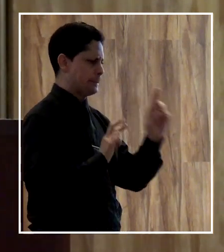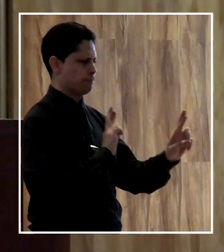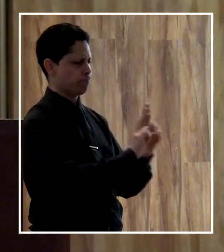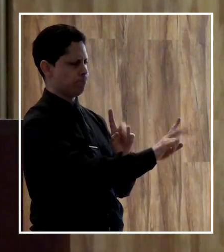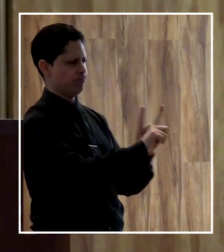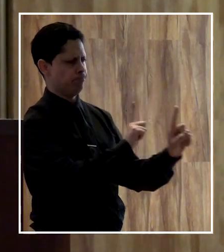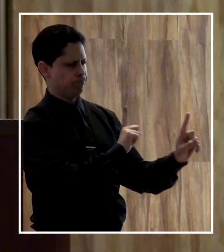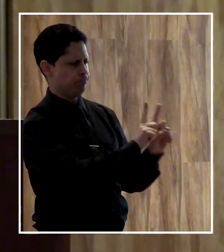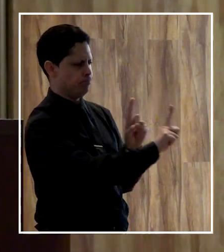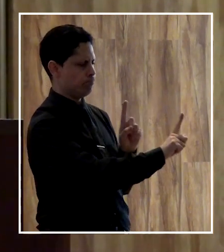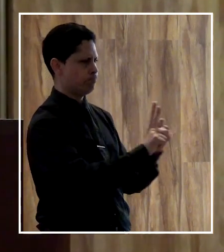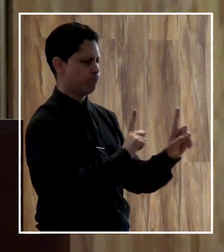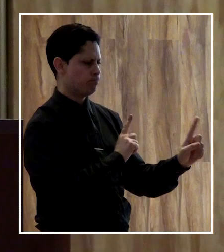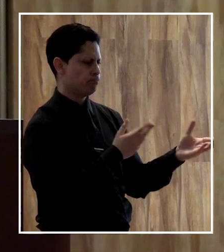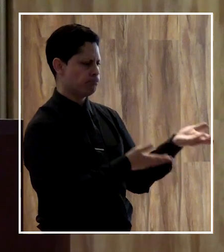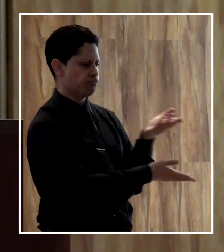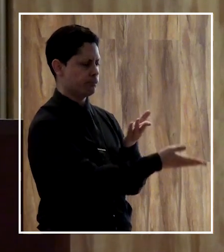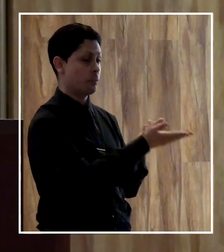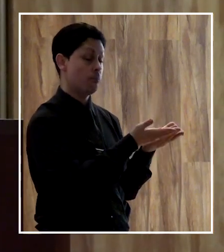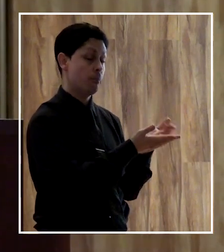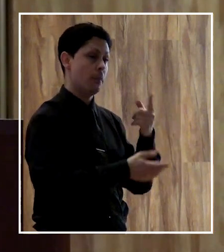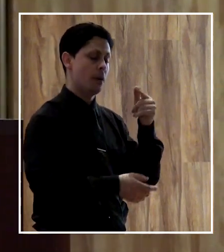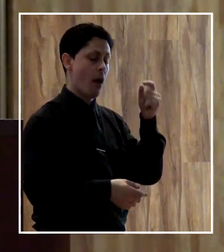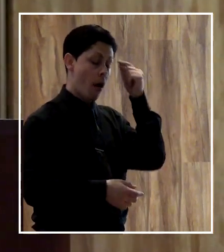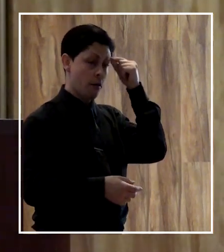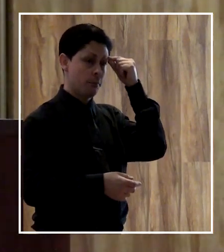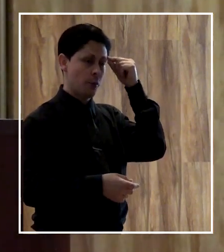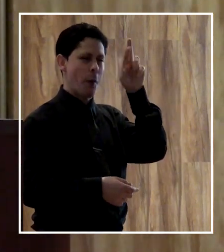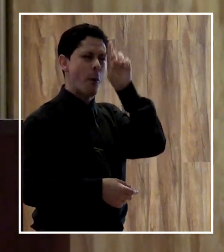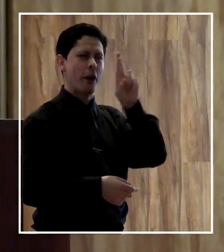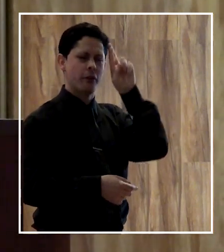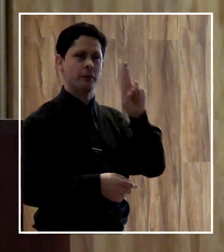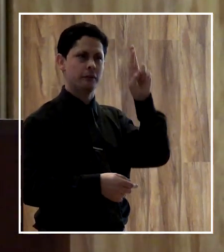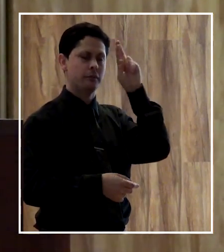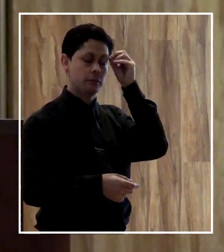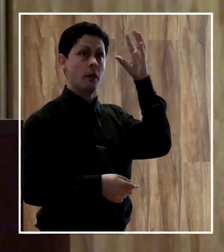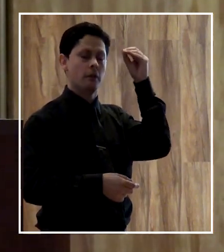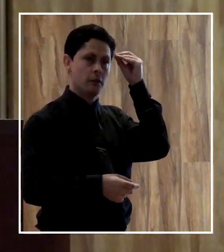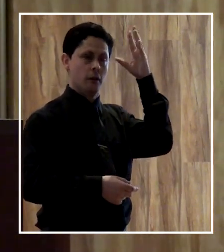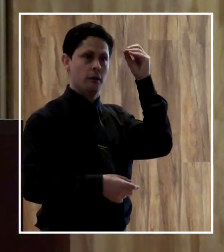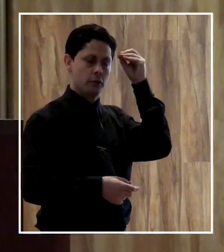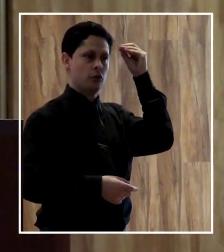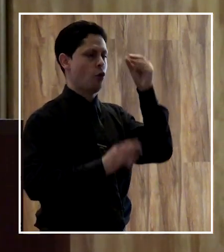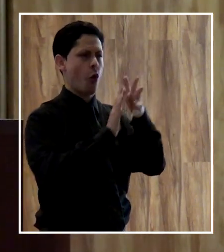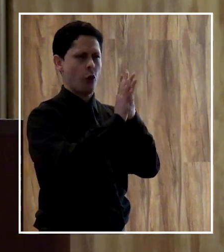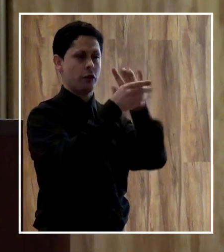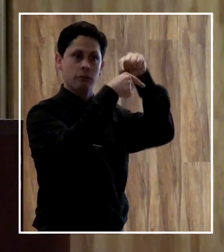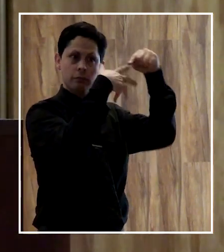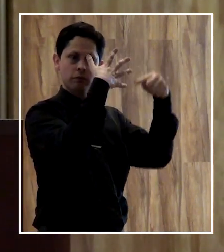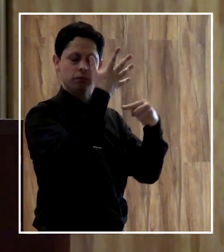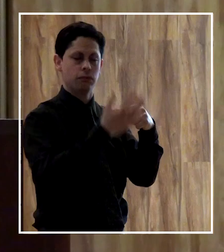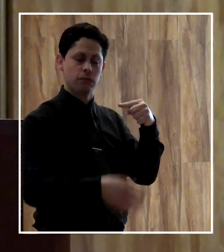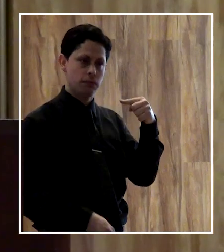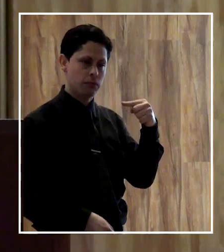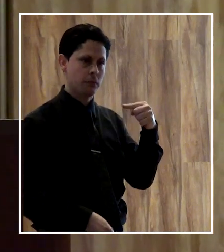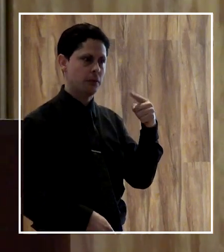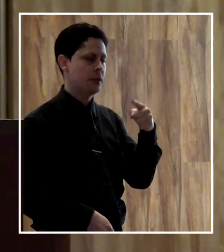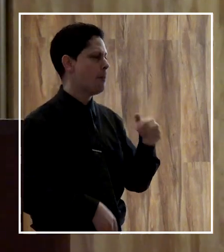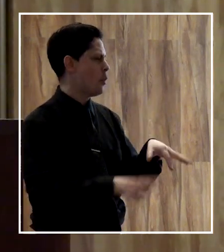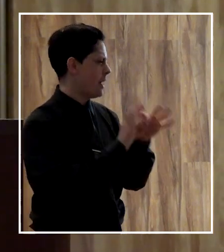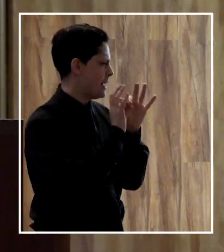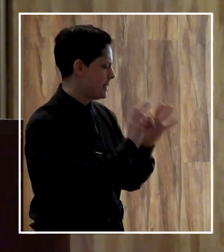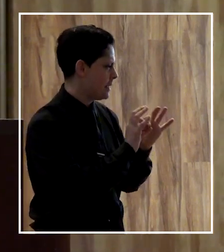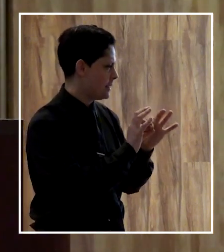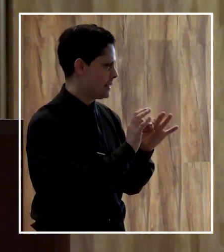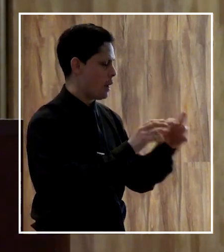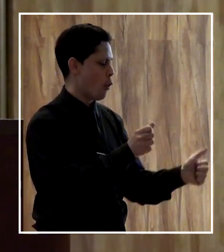cuando estoy acá saludando al público que nos acompaña y agradeciendo esta